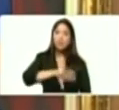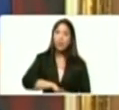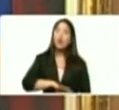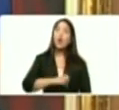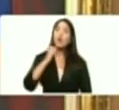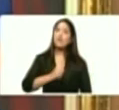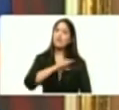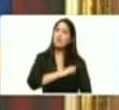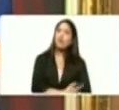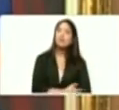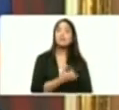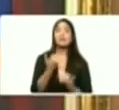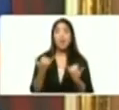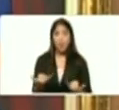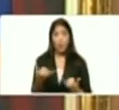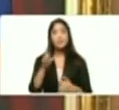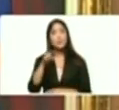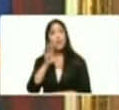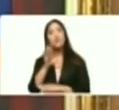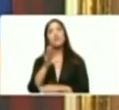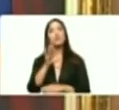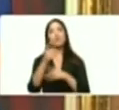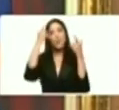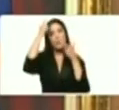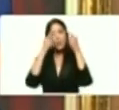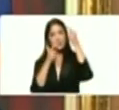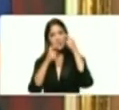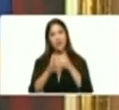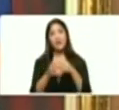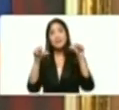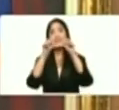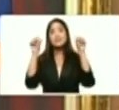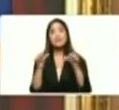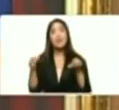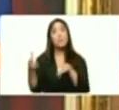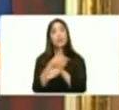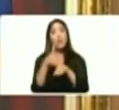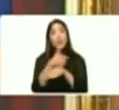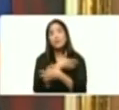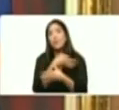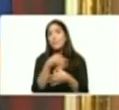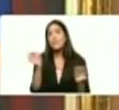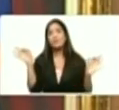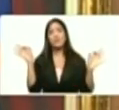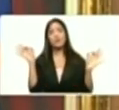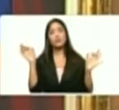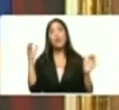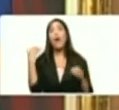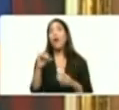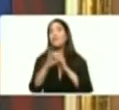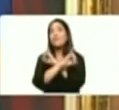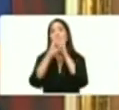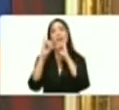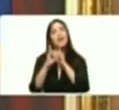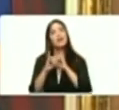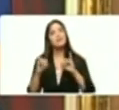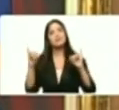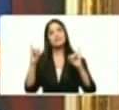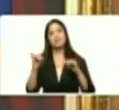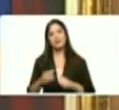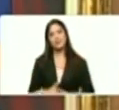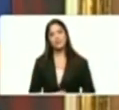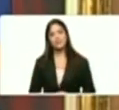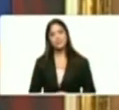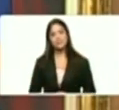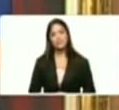presente y futura, por nuestro comandante Chávez. El sistema de gobierno más perfecto, es aquel que produce, mayor suma de felicidad posible,